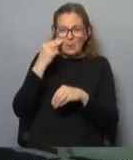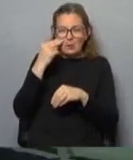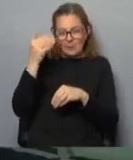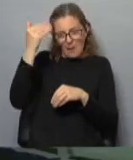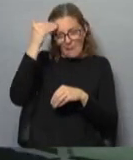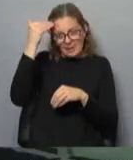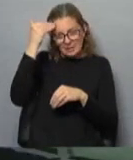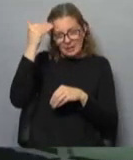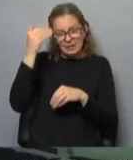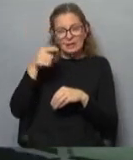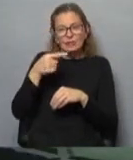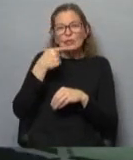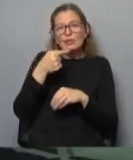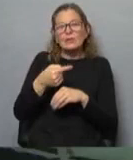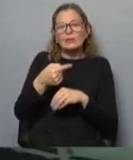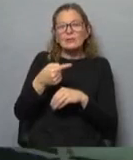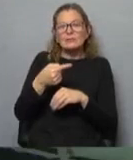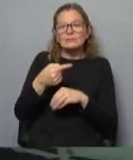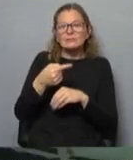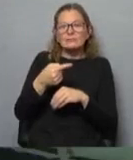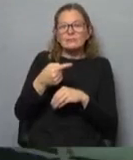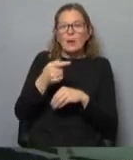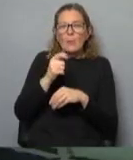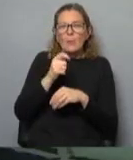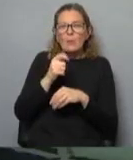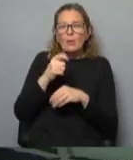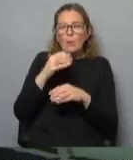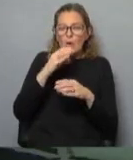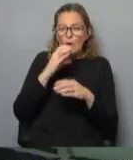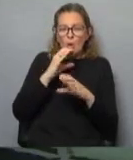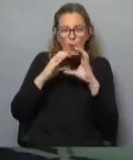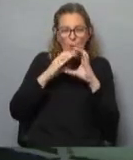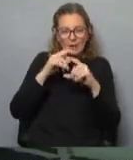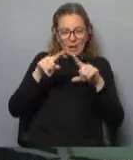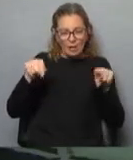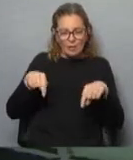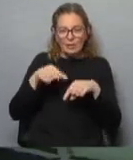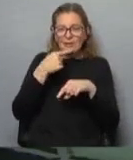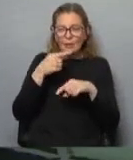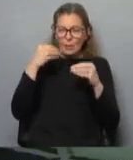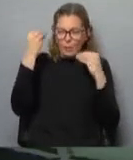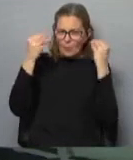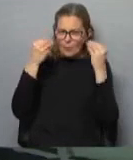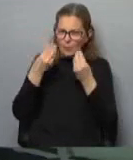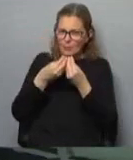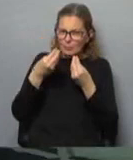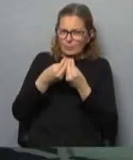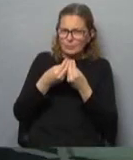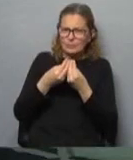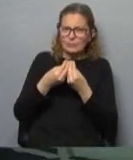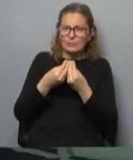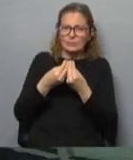mentales ellos señalan y se hicieron público un comunicado donde señalaron que les preocupa muchísimo